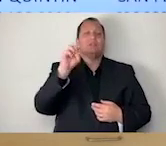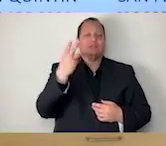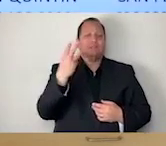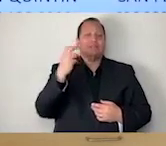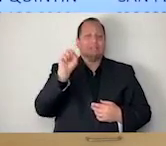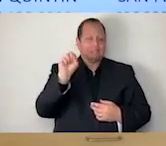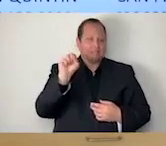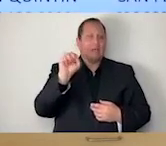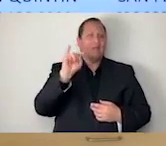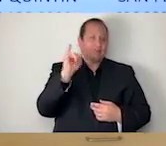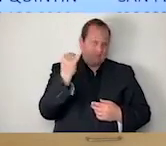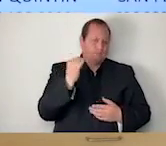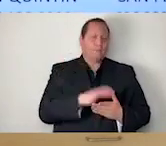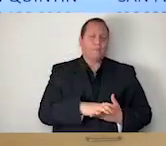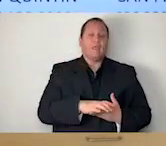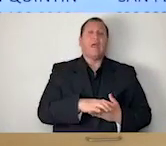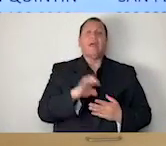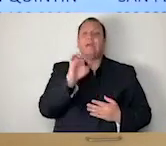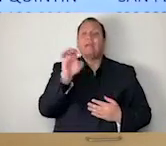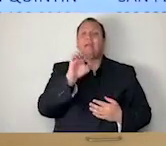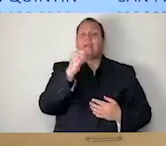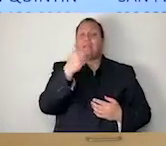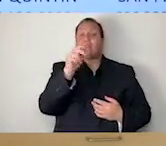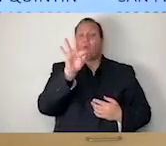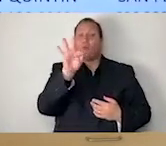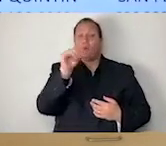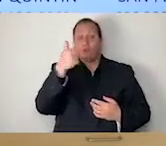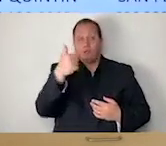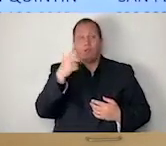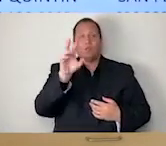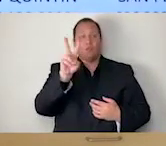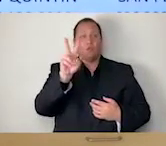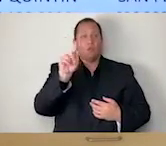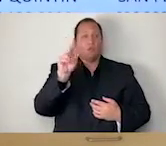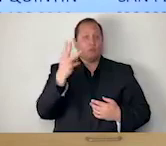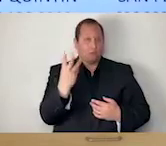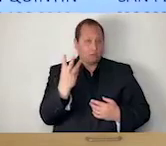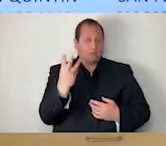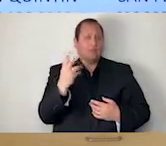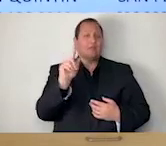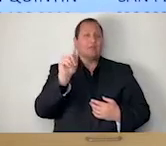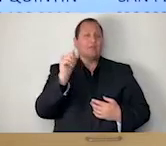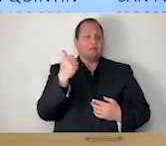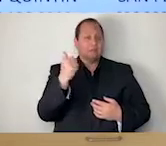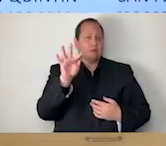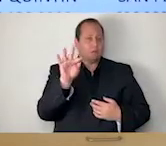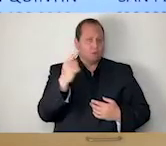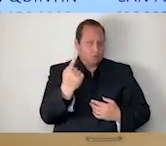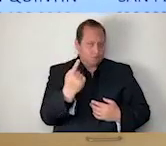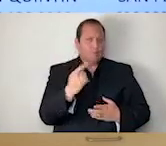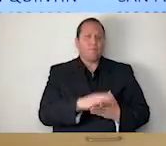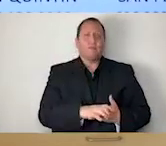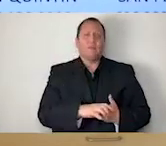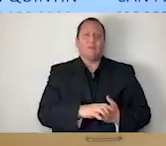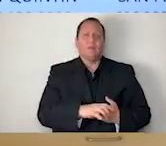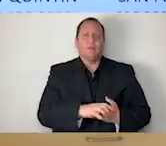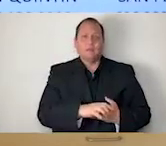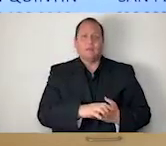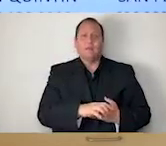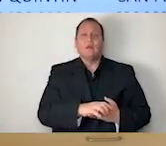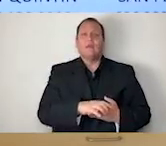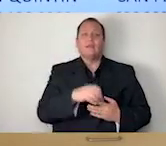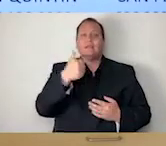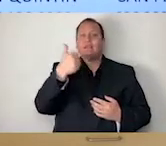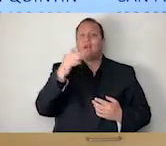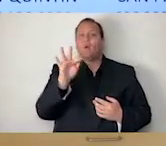76 60 eso es tijuana ensenada 6 46 2 73 76 41